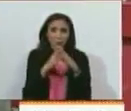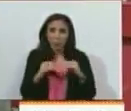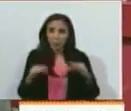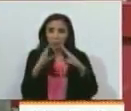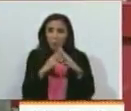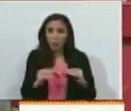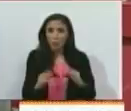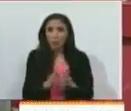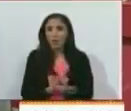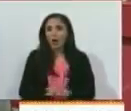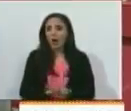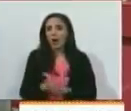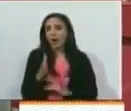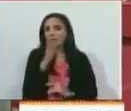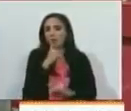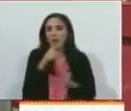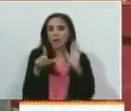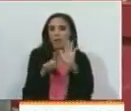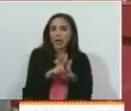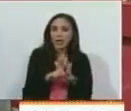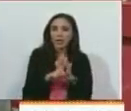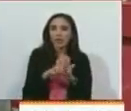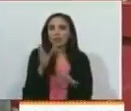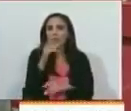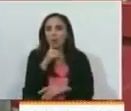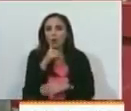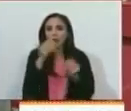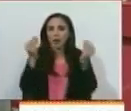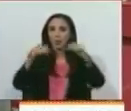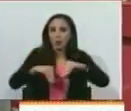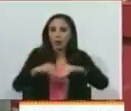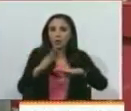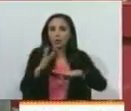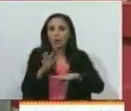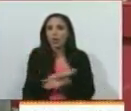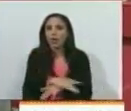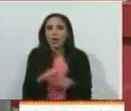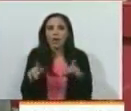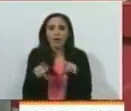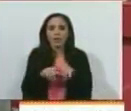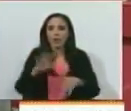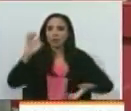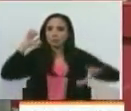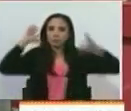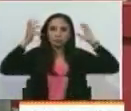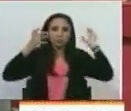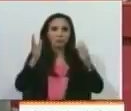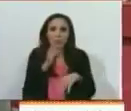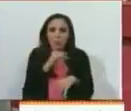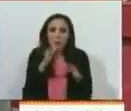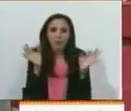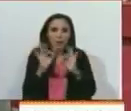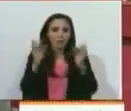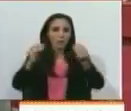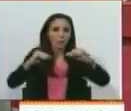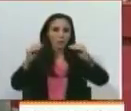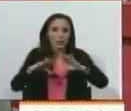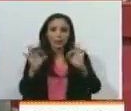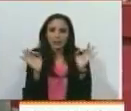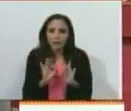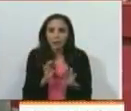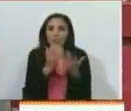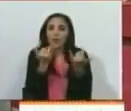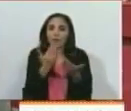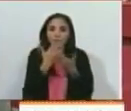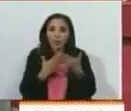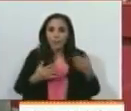tienen quórum para legislar, que están en desacato, que andan por ahí loqueando cada día más, nosotros vamos a proponer formalmente que